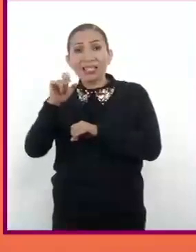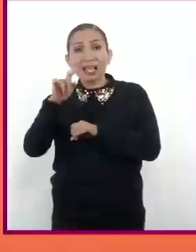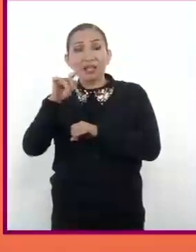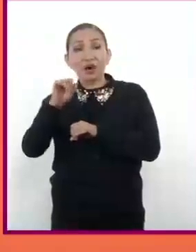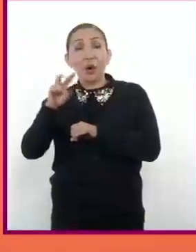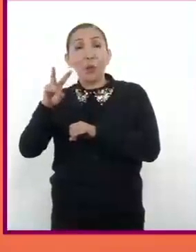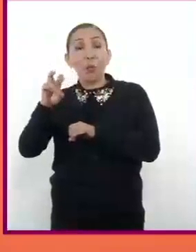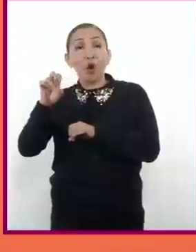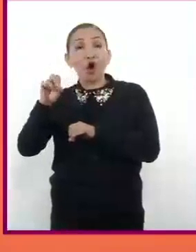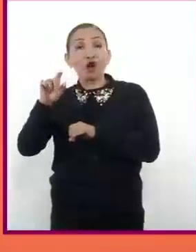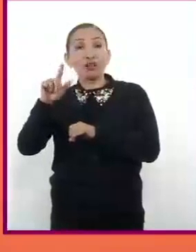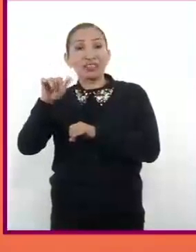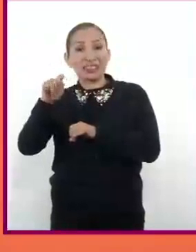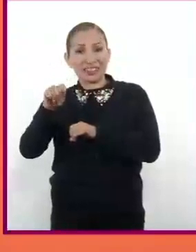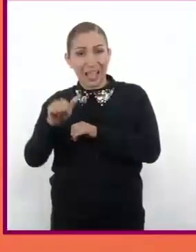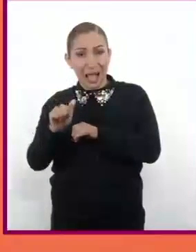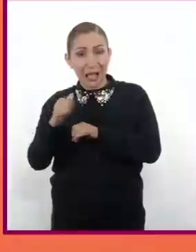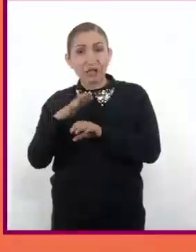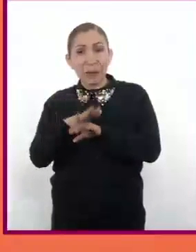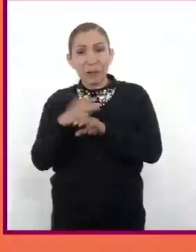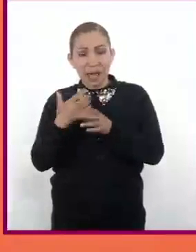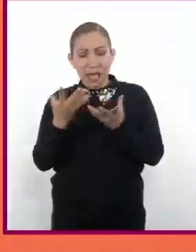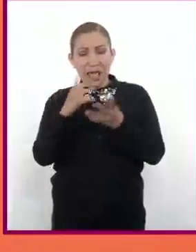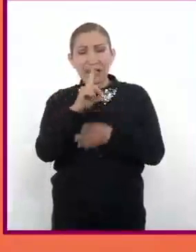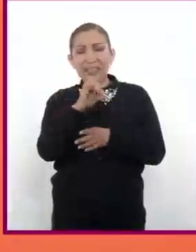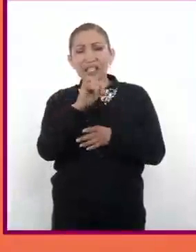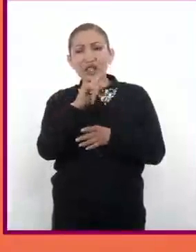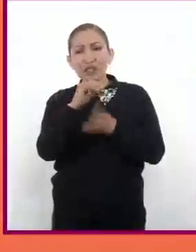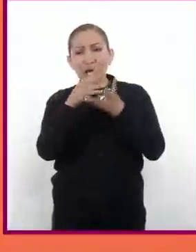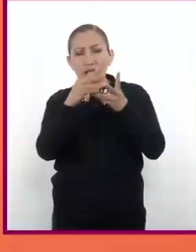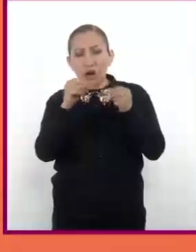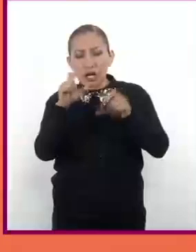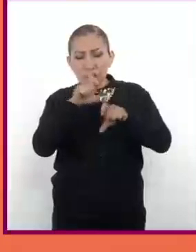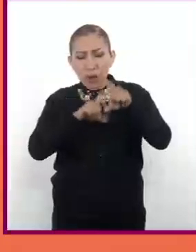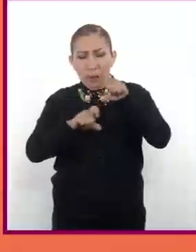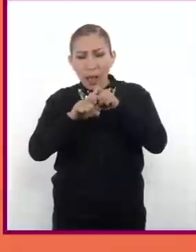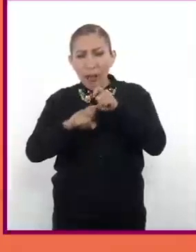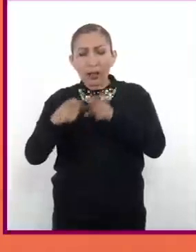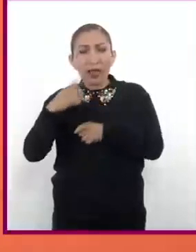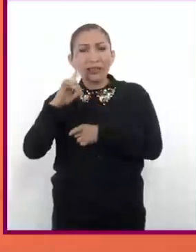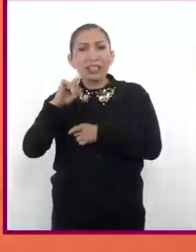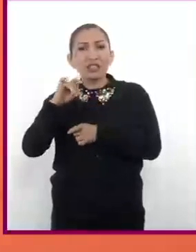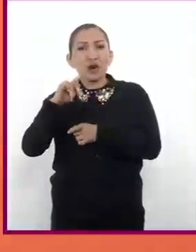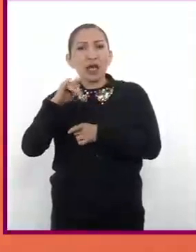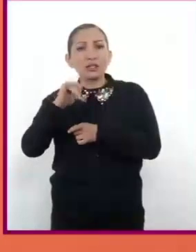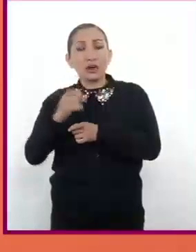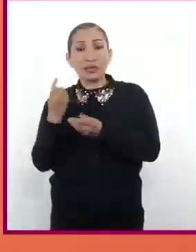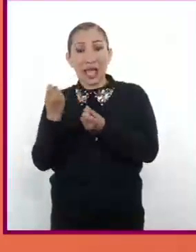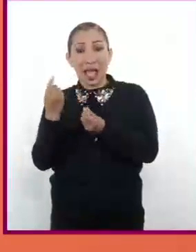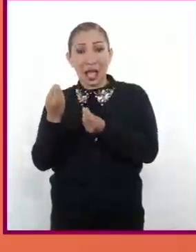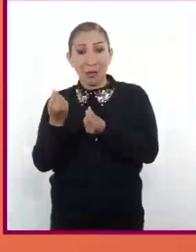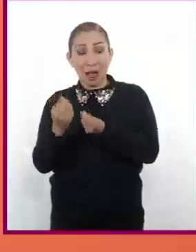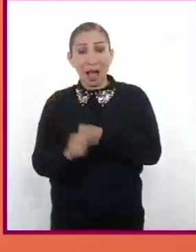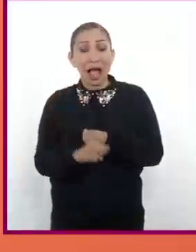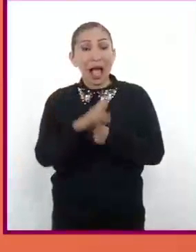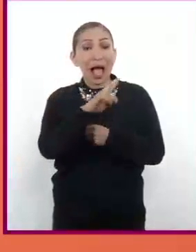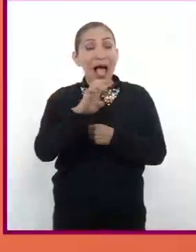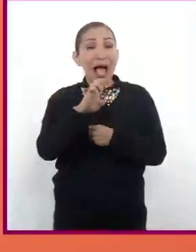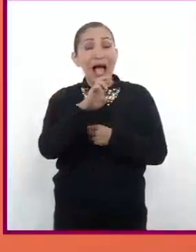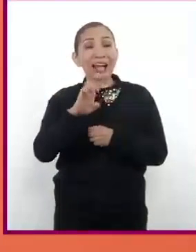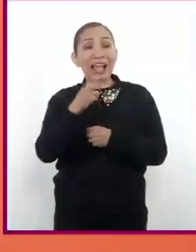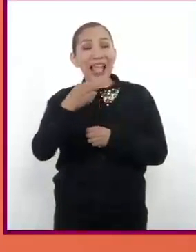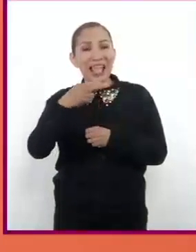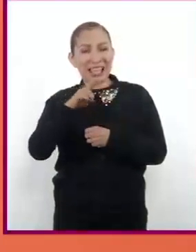Volta acerca de las disociaciones de compuestos en la disolución acuosa. Arrhenius propuso